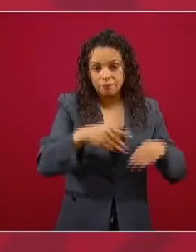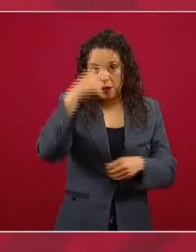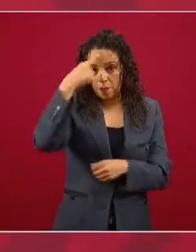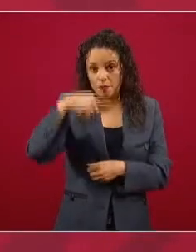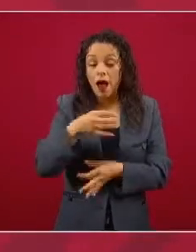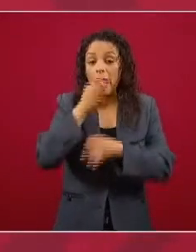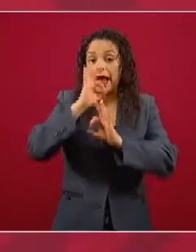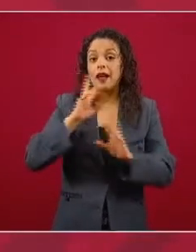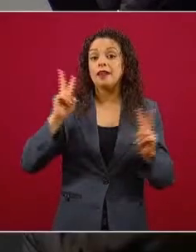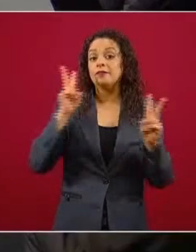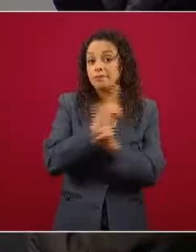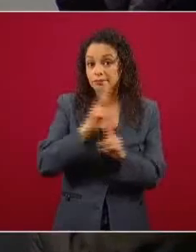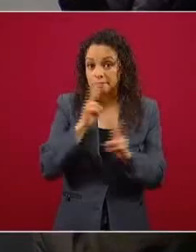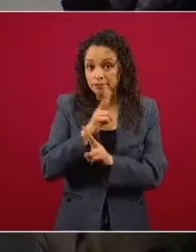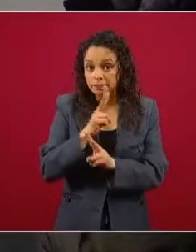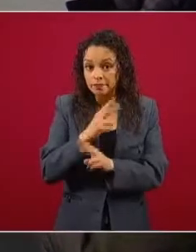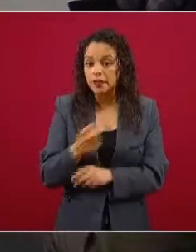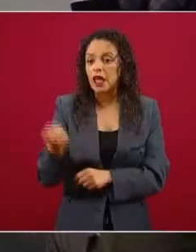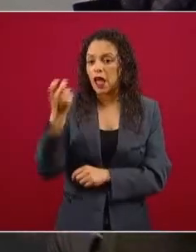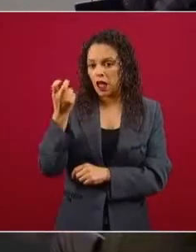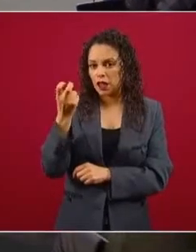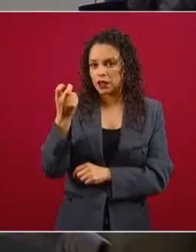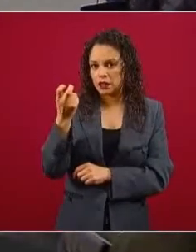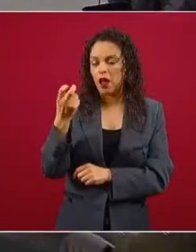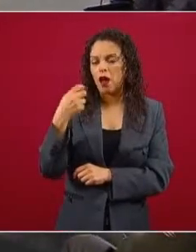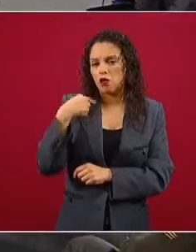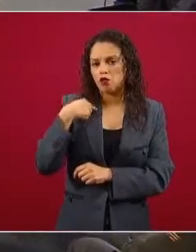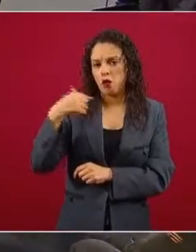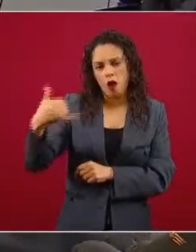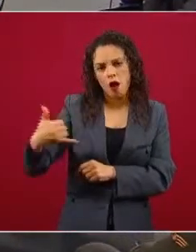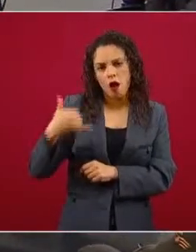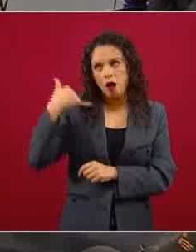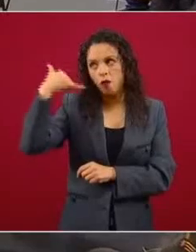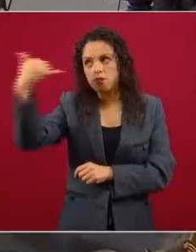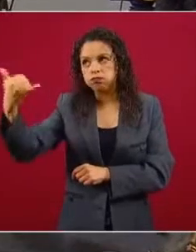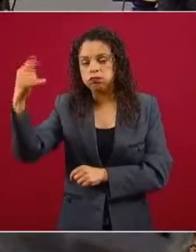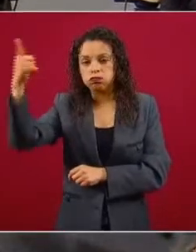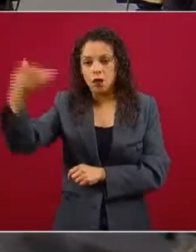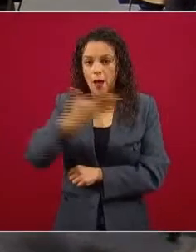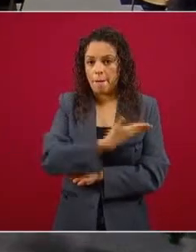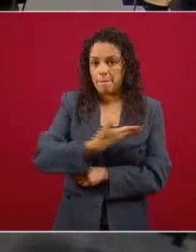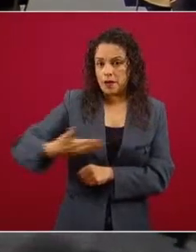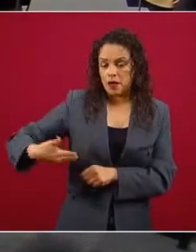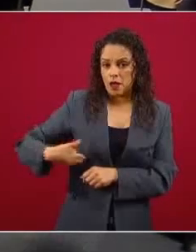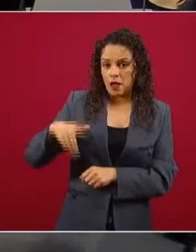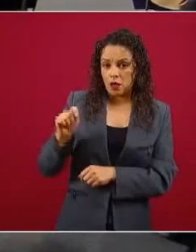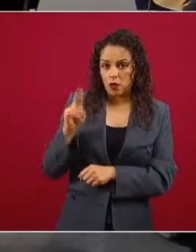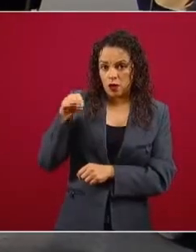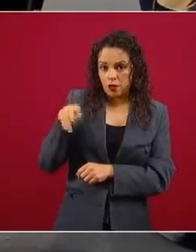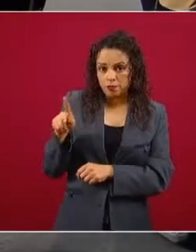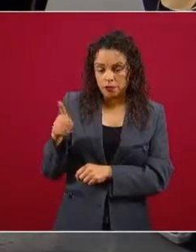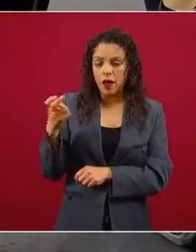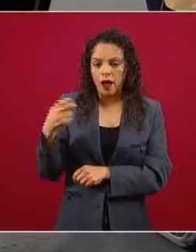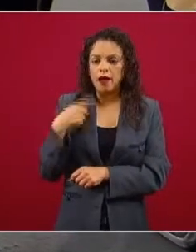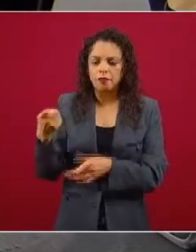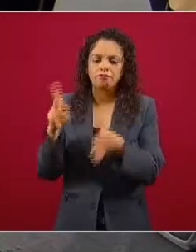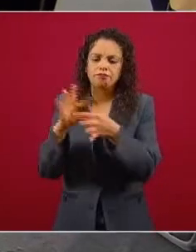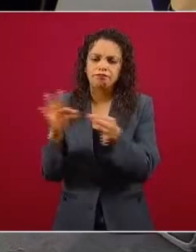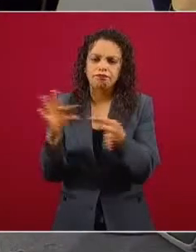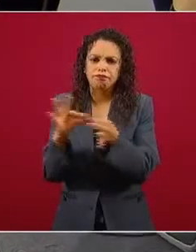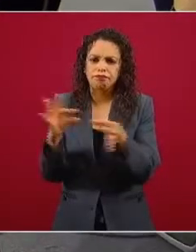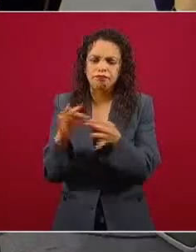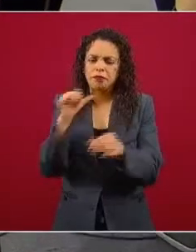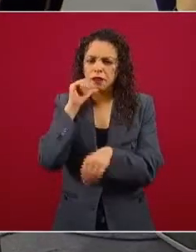Yo le hablé al presidente Trump sobre esto, incluso ni